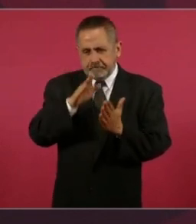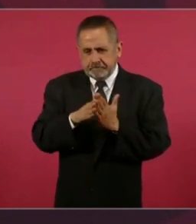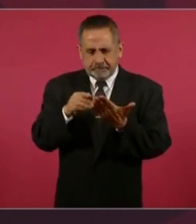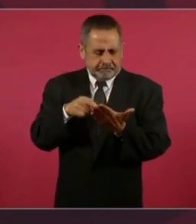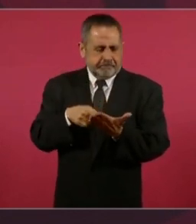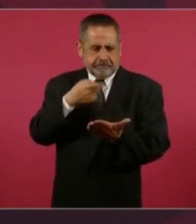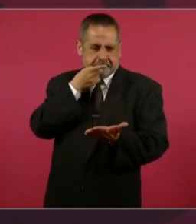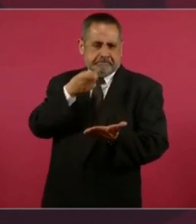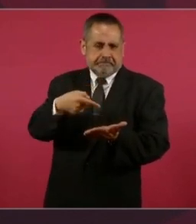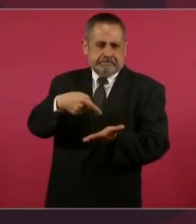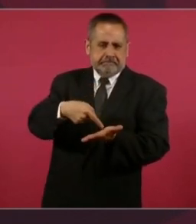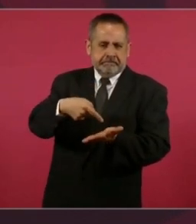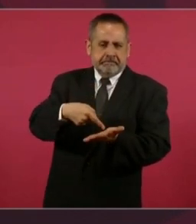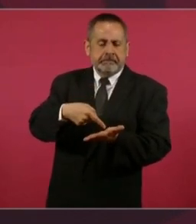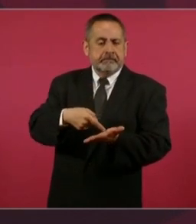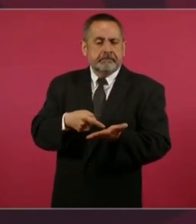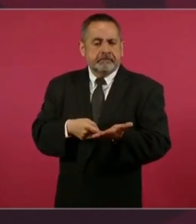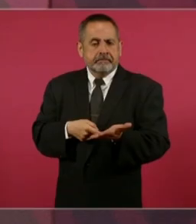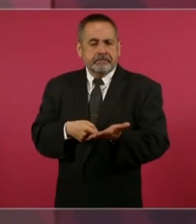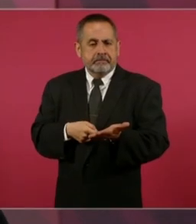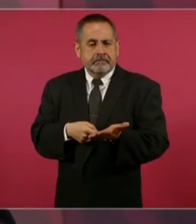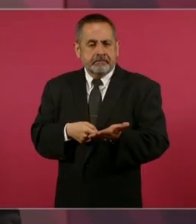que hac